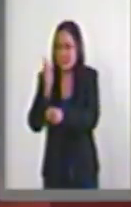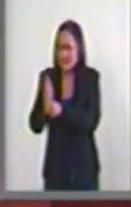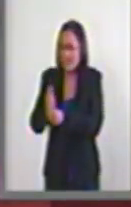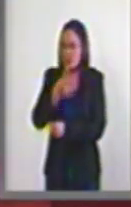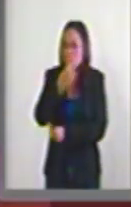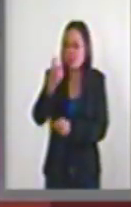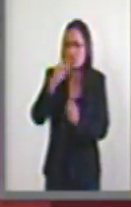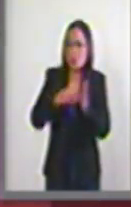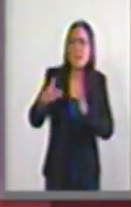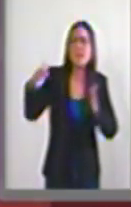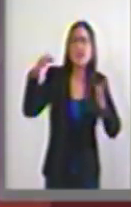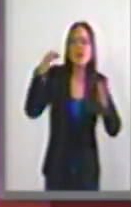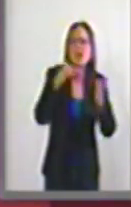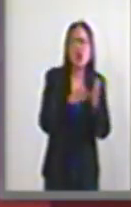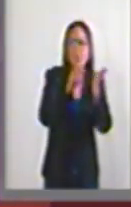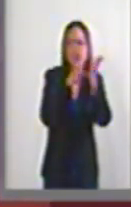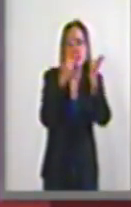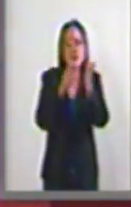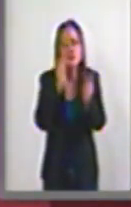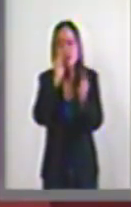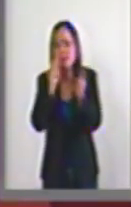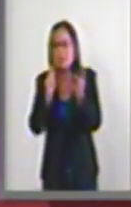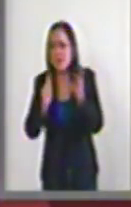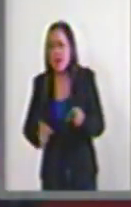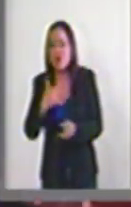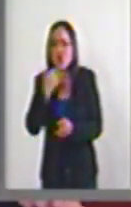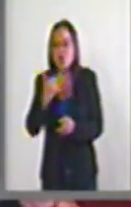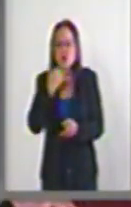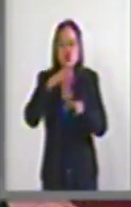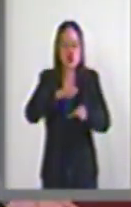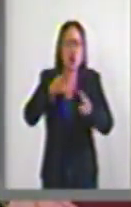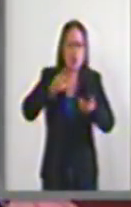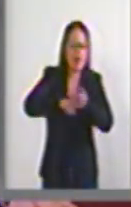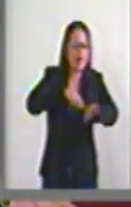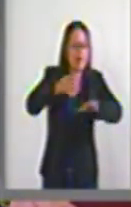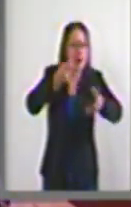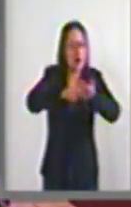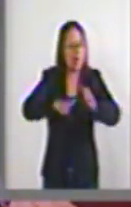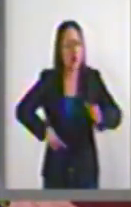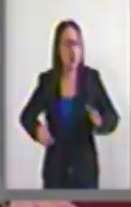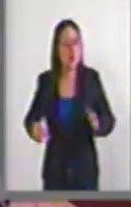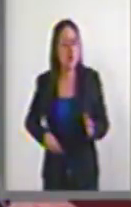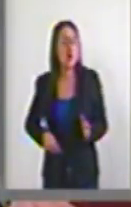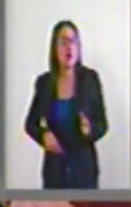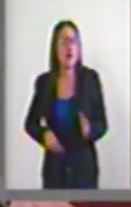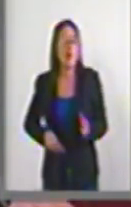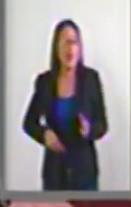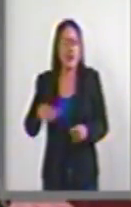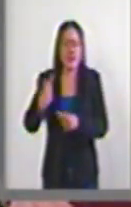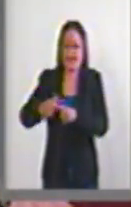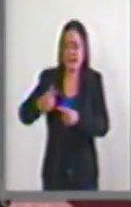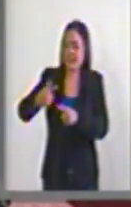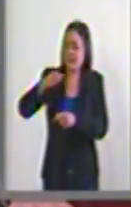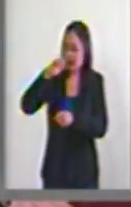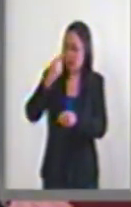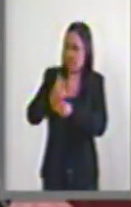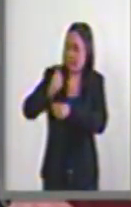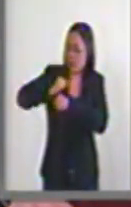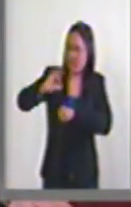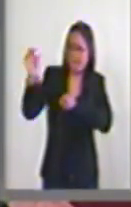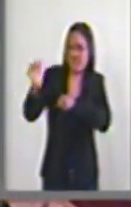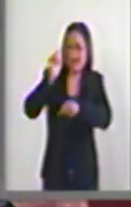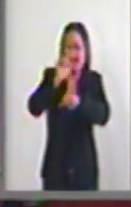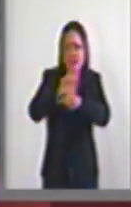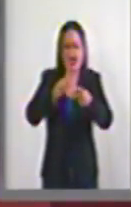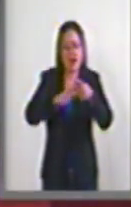de actos de corrupción en el uso de servicios públicos provistos por autoridades